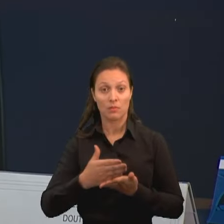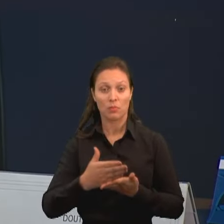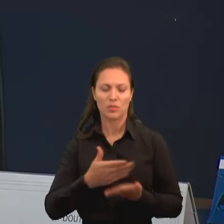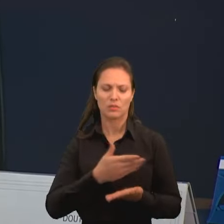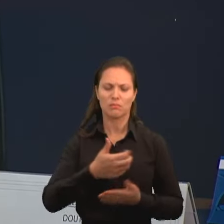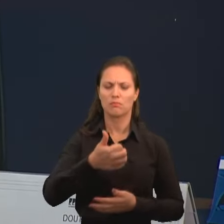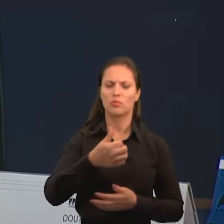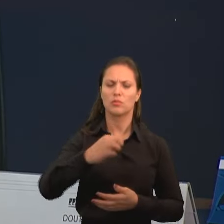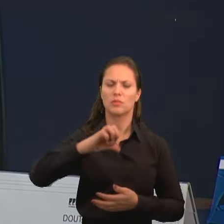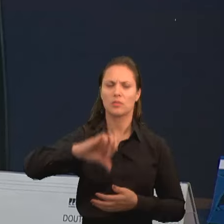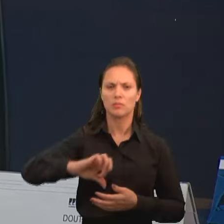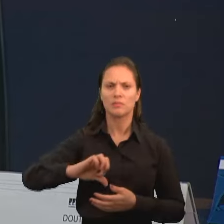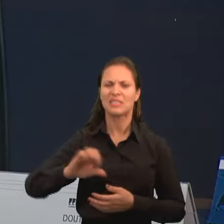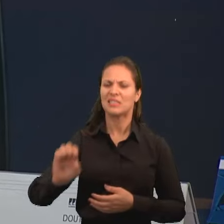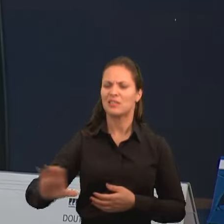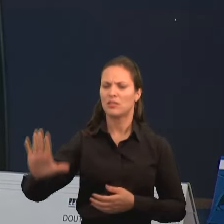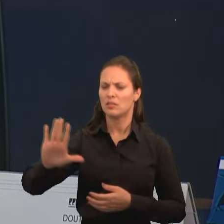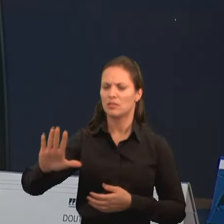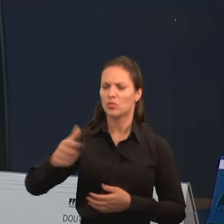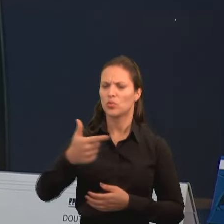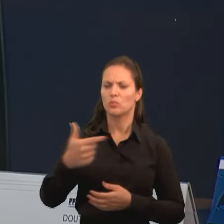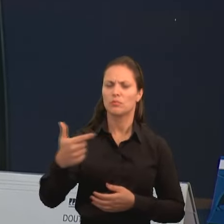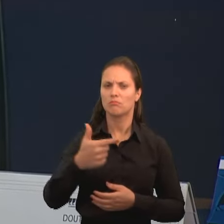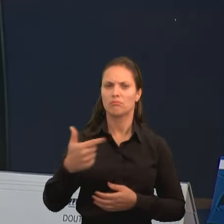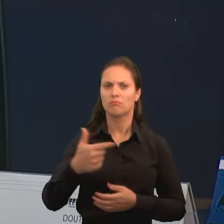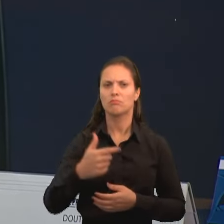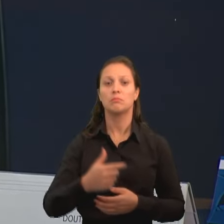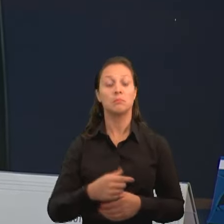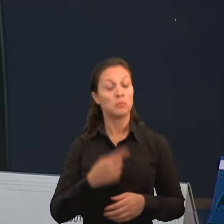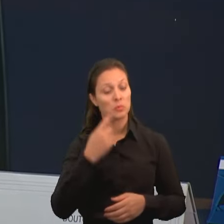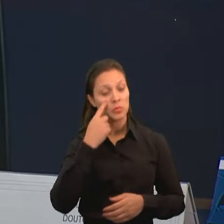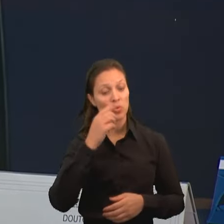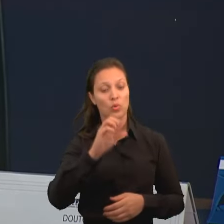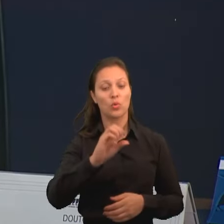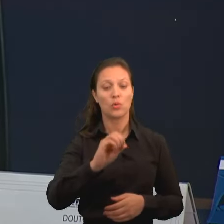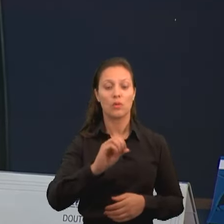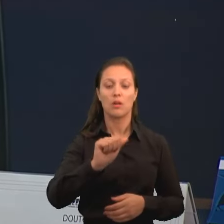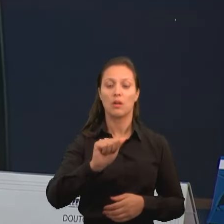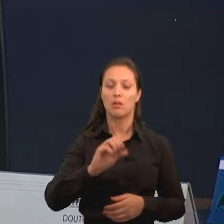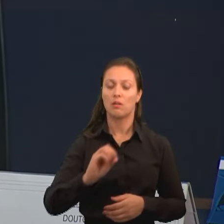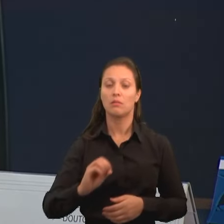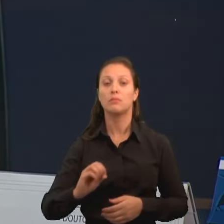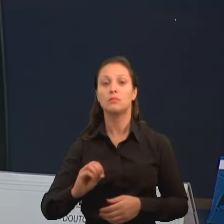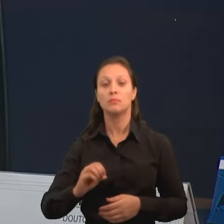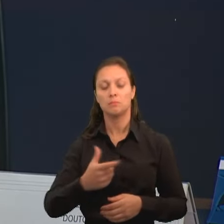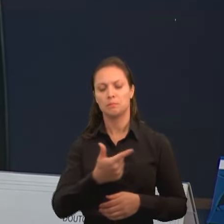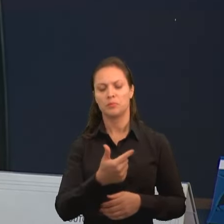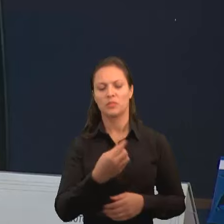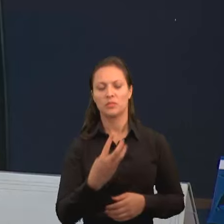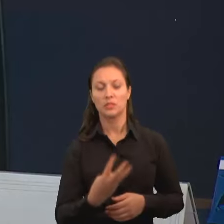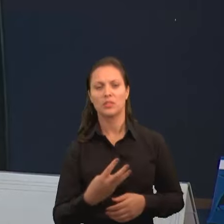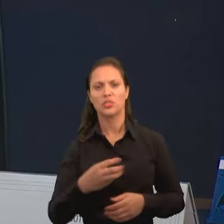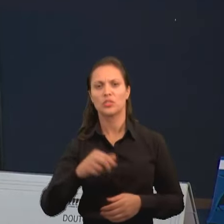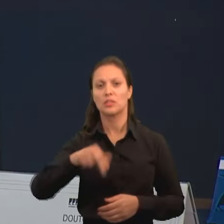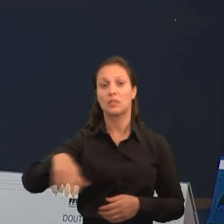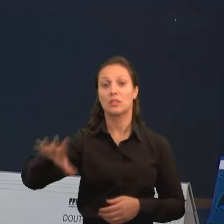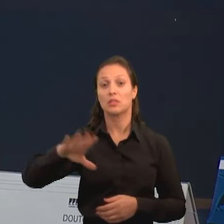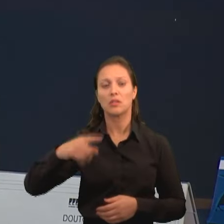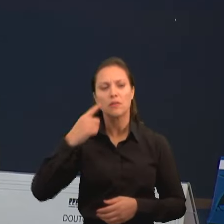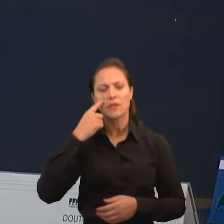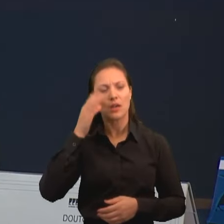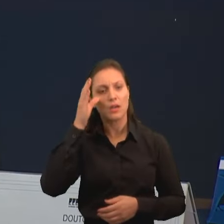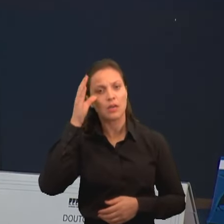CDE produjo una regulamentación, la Unión Europea, la OEA en 2023. En